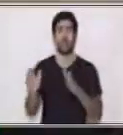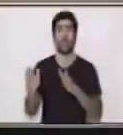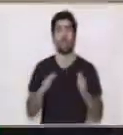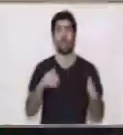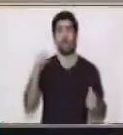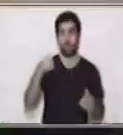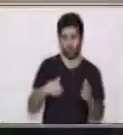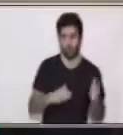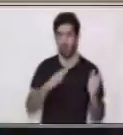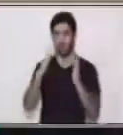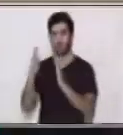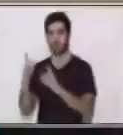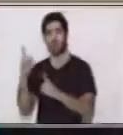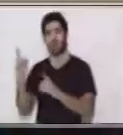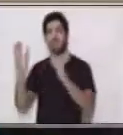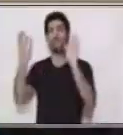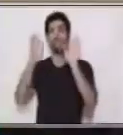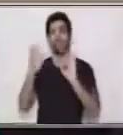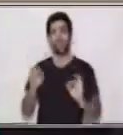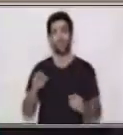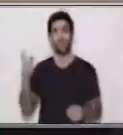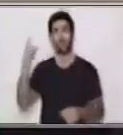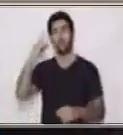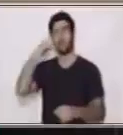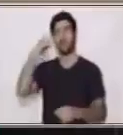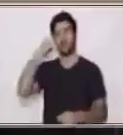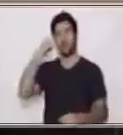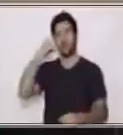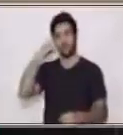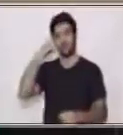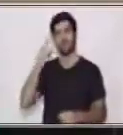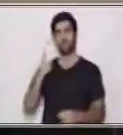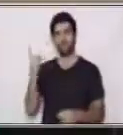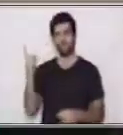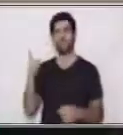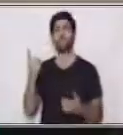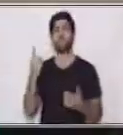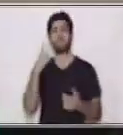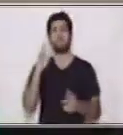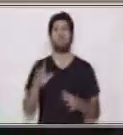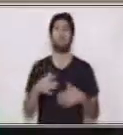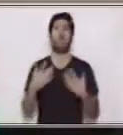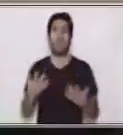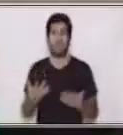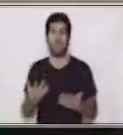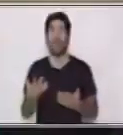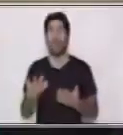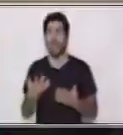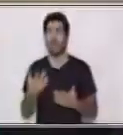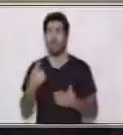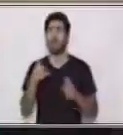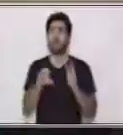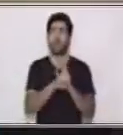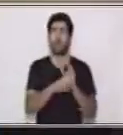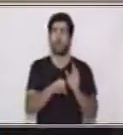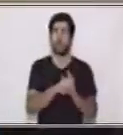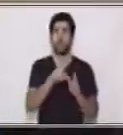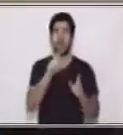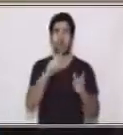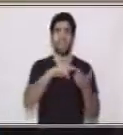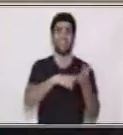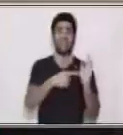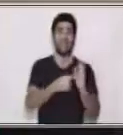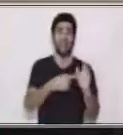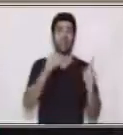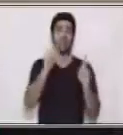¿Por qué? Porque estas figuras de pensamiento se van a utilizar sobre el significado de las